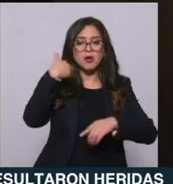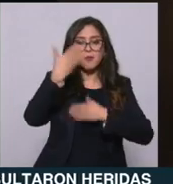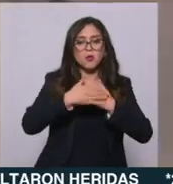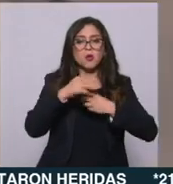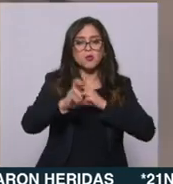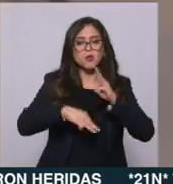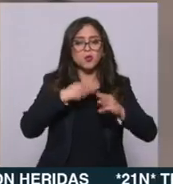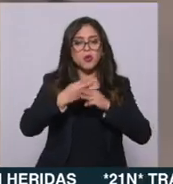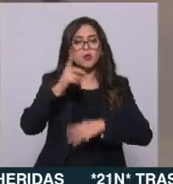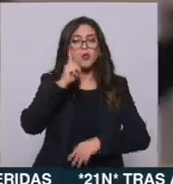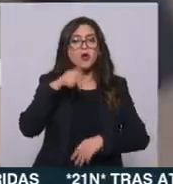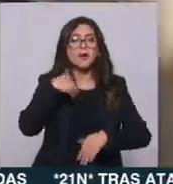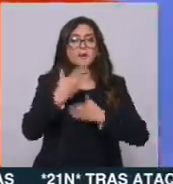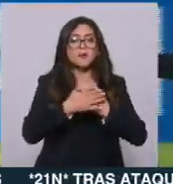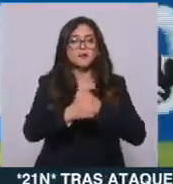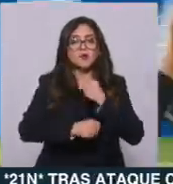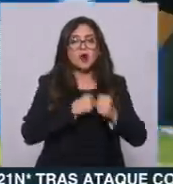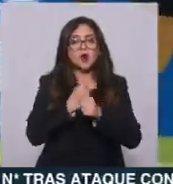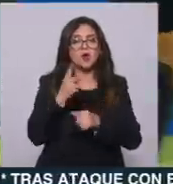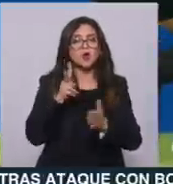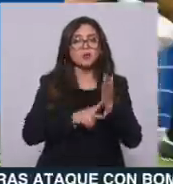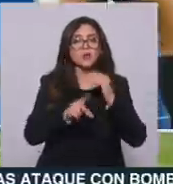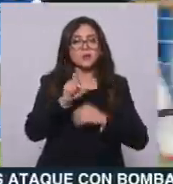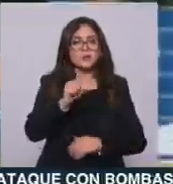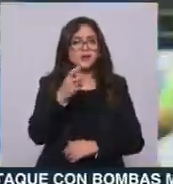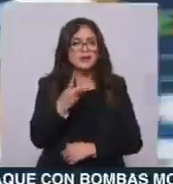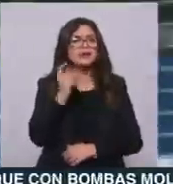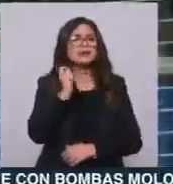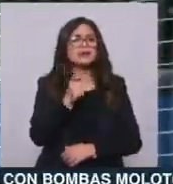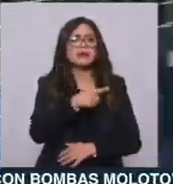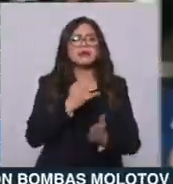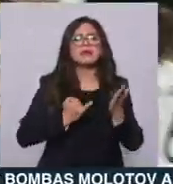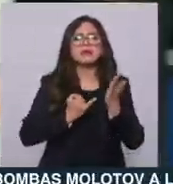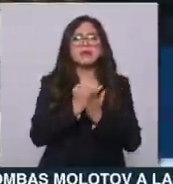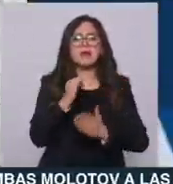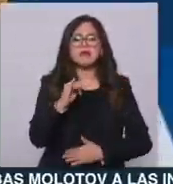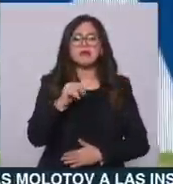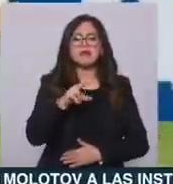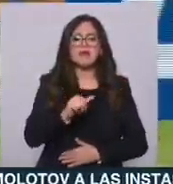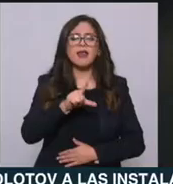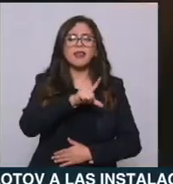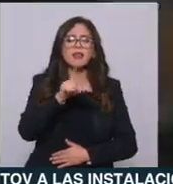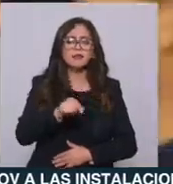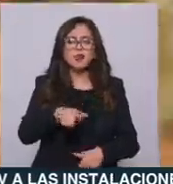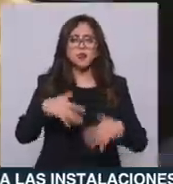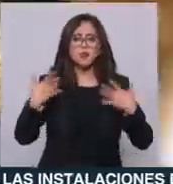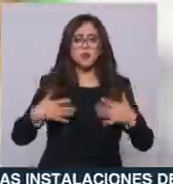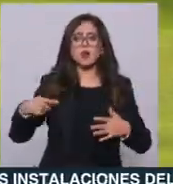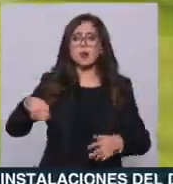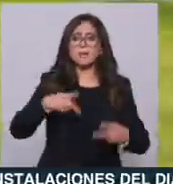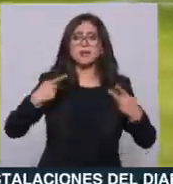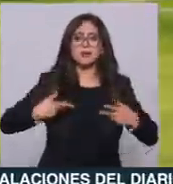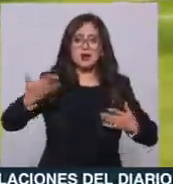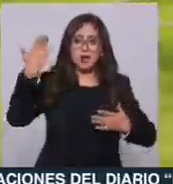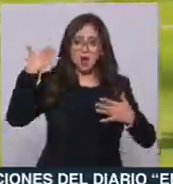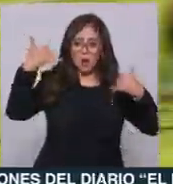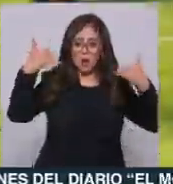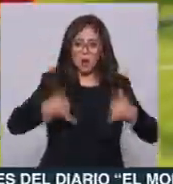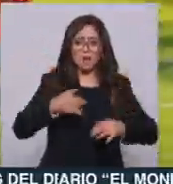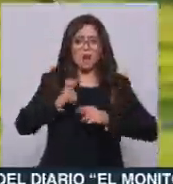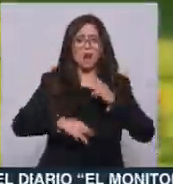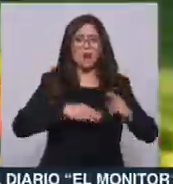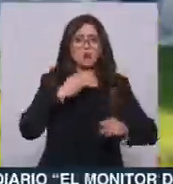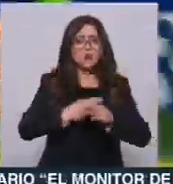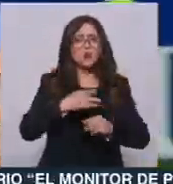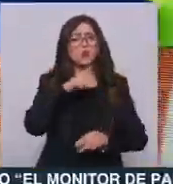Femenil que se celebrará en 2023. Esta decisión, aseguró la FIFA, se toma luego de la gran respuesta de la gente en la pasada Copa del Mundo. El